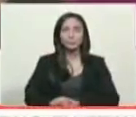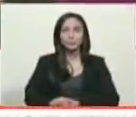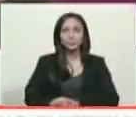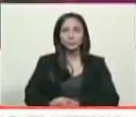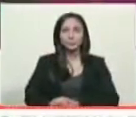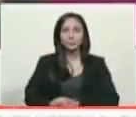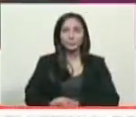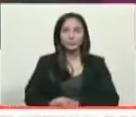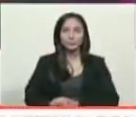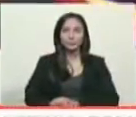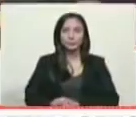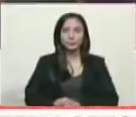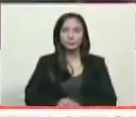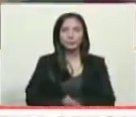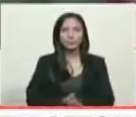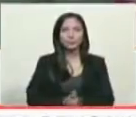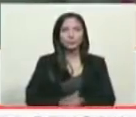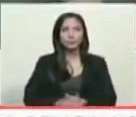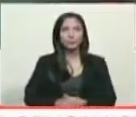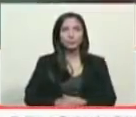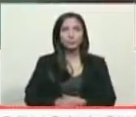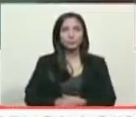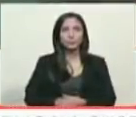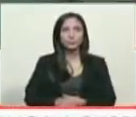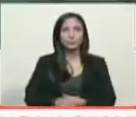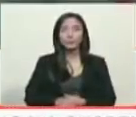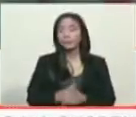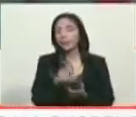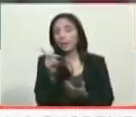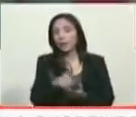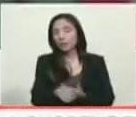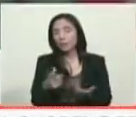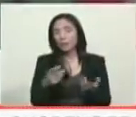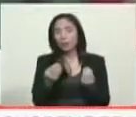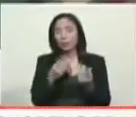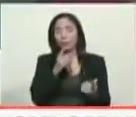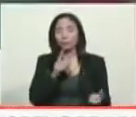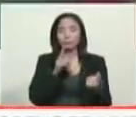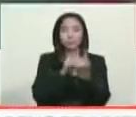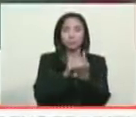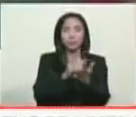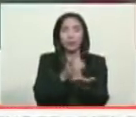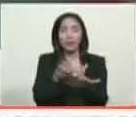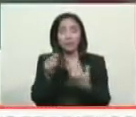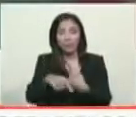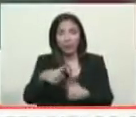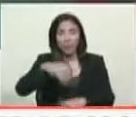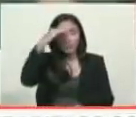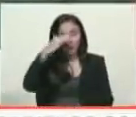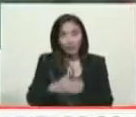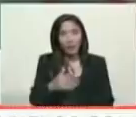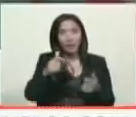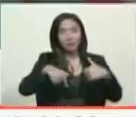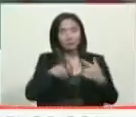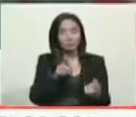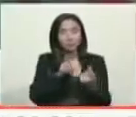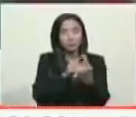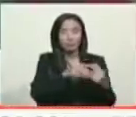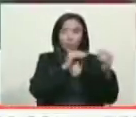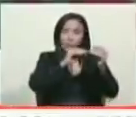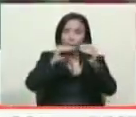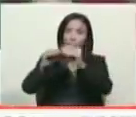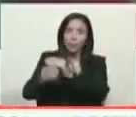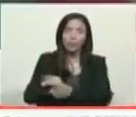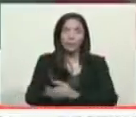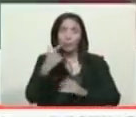Maduro Moro. Y en atención a que la Fuerza Armada Nacional Bolivariana tiene